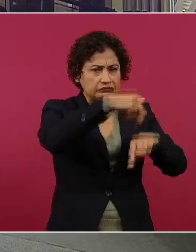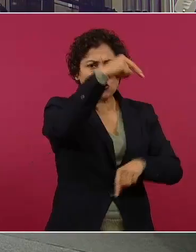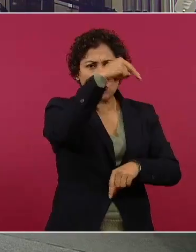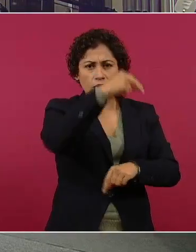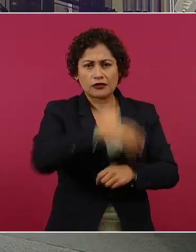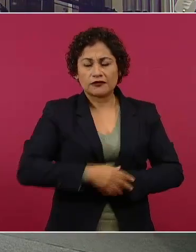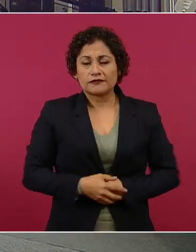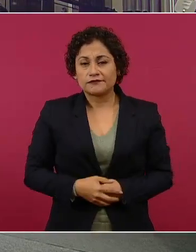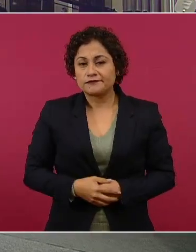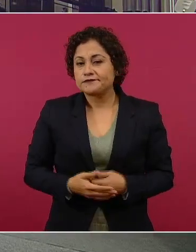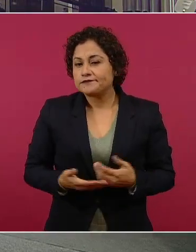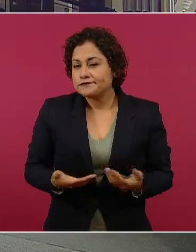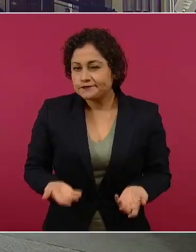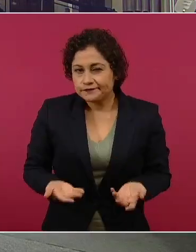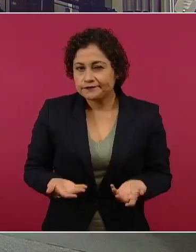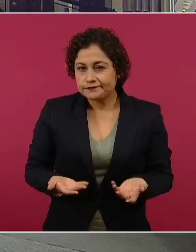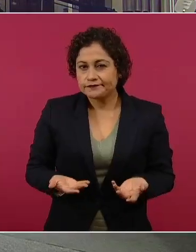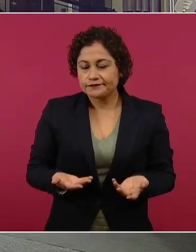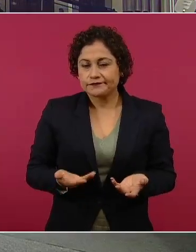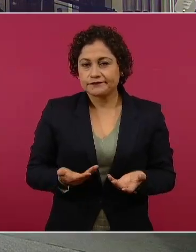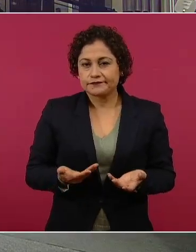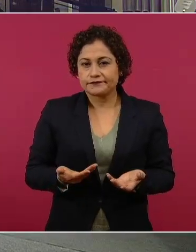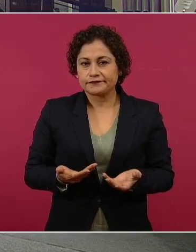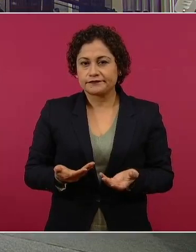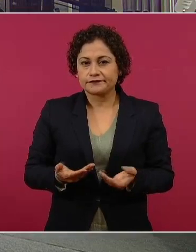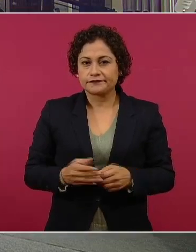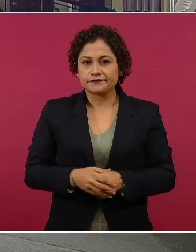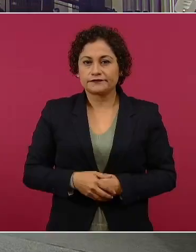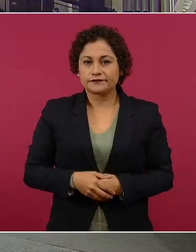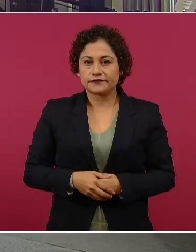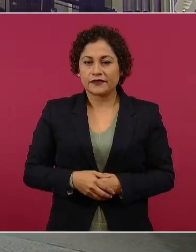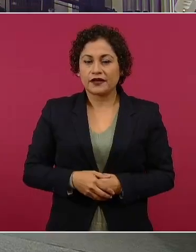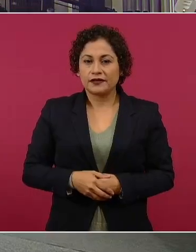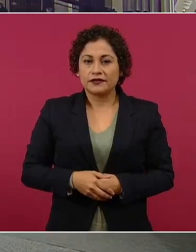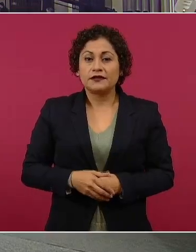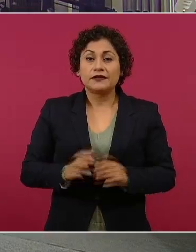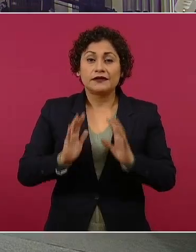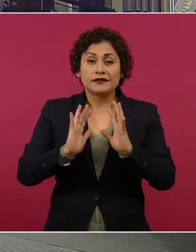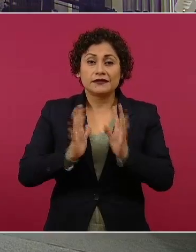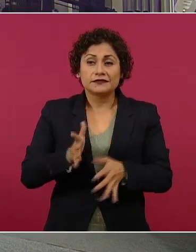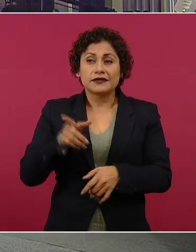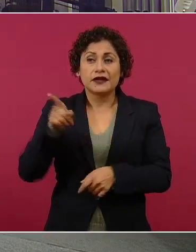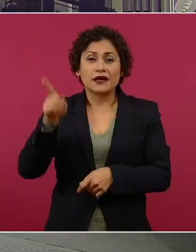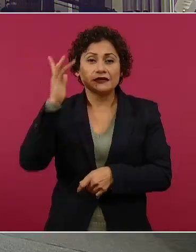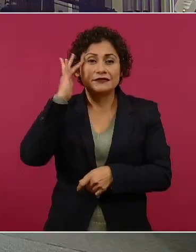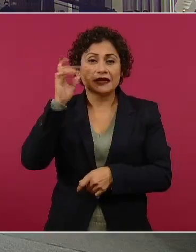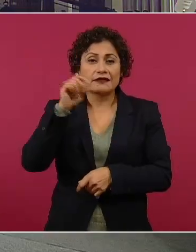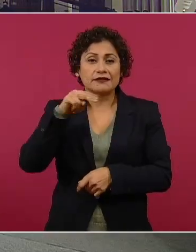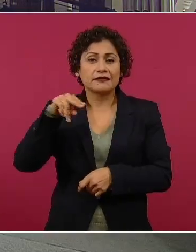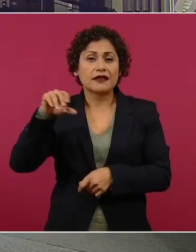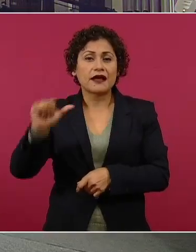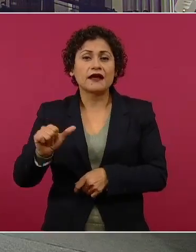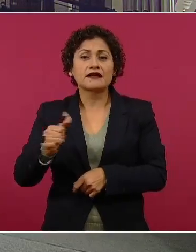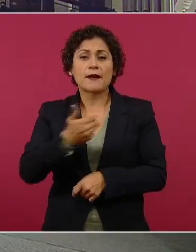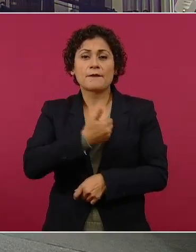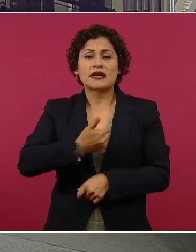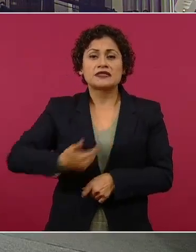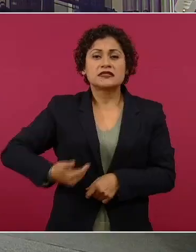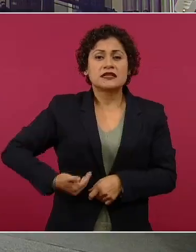y ya había estado en 10 ocasiones como presidente de México,